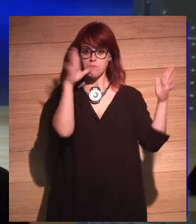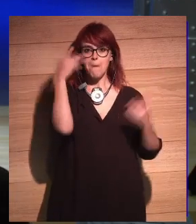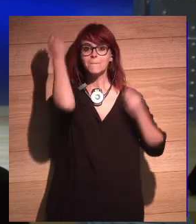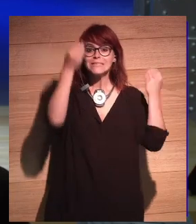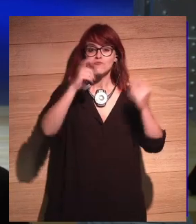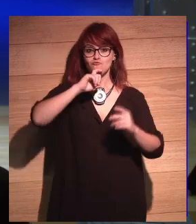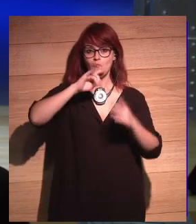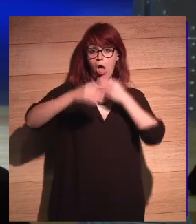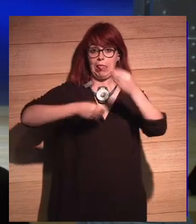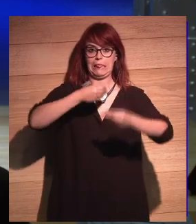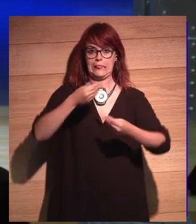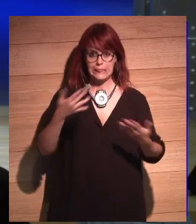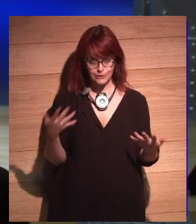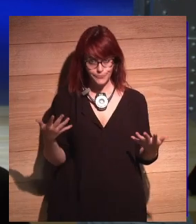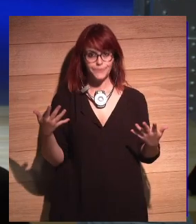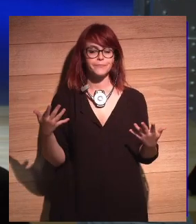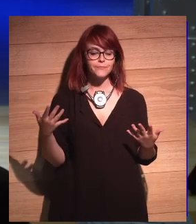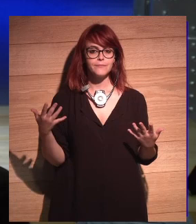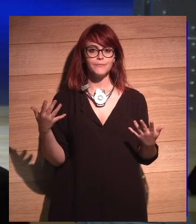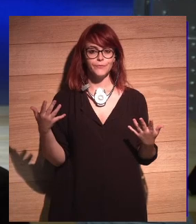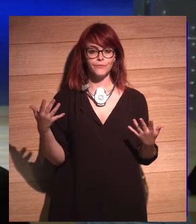en cómo hacemos esto. Y